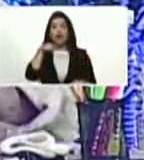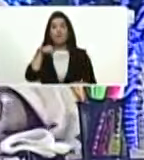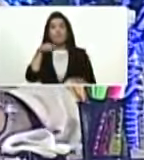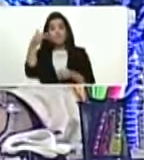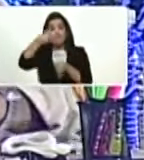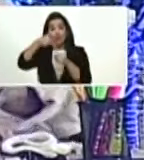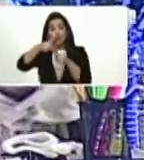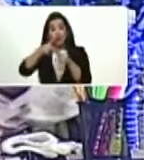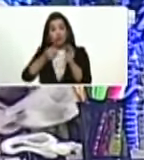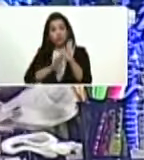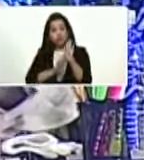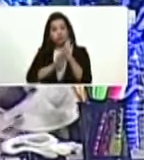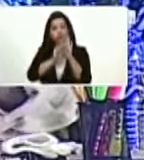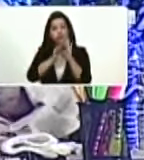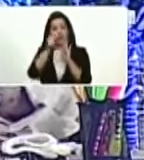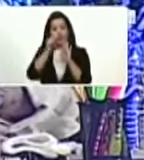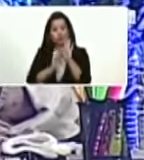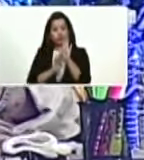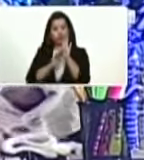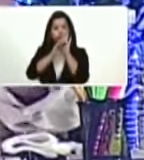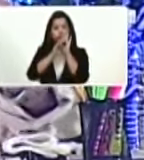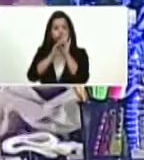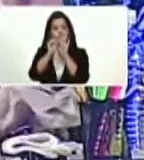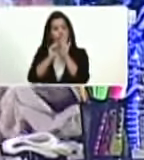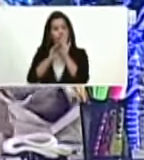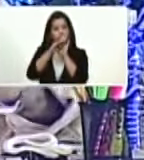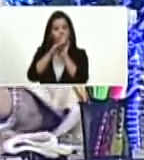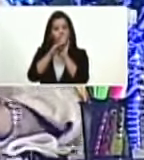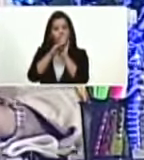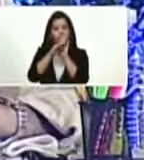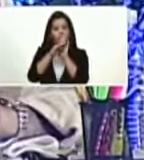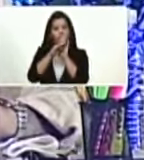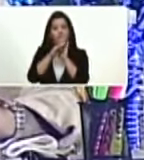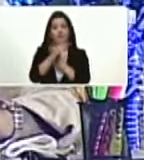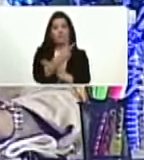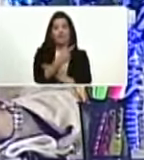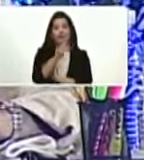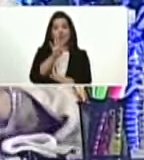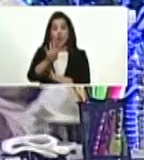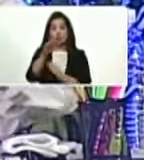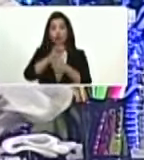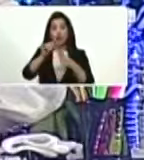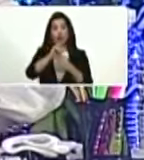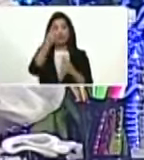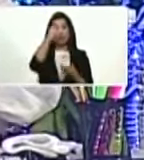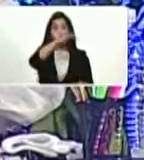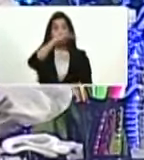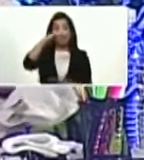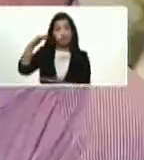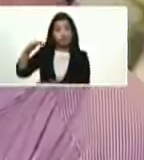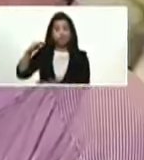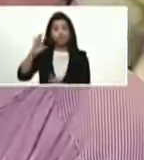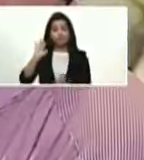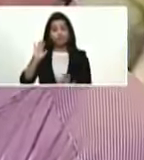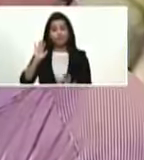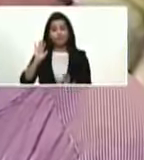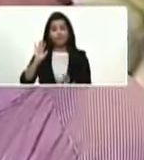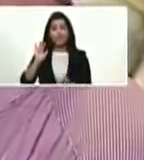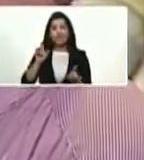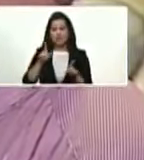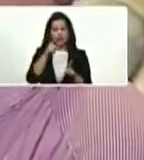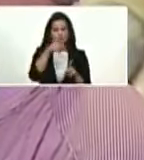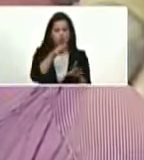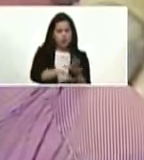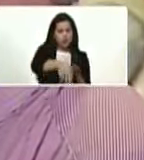el barril, un poquito apenas por encima del costo de producción. Prácticamente estamos ras con ras,